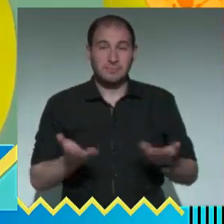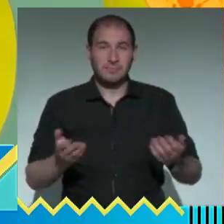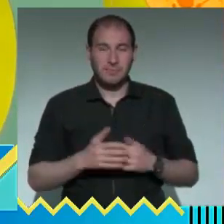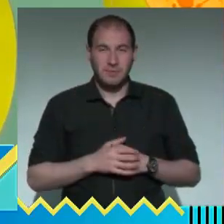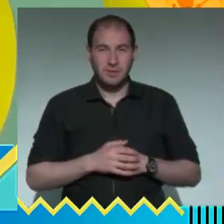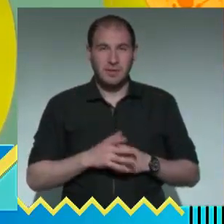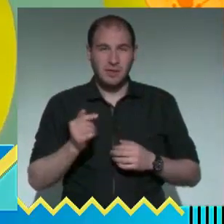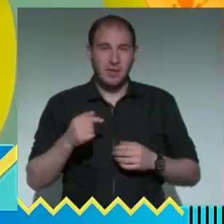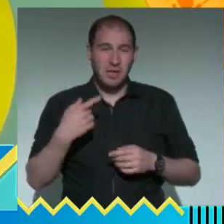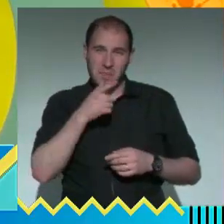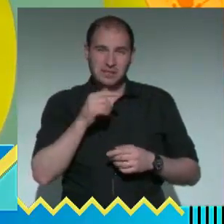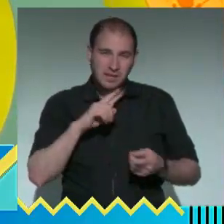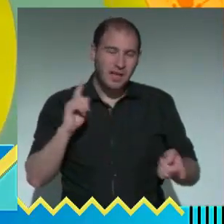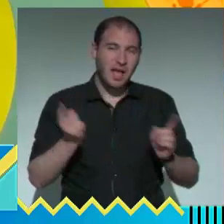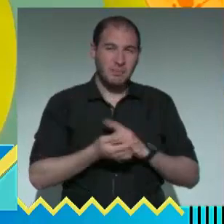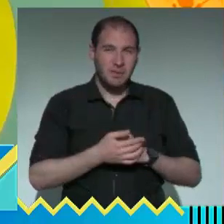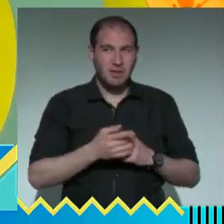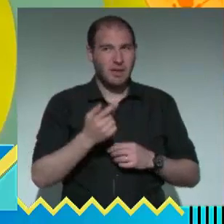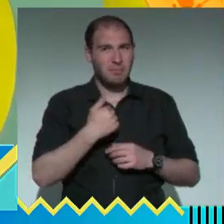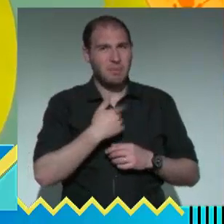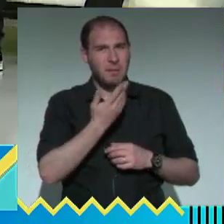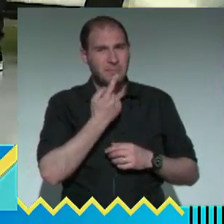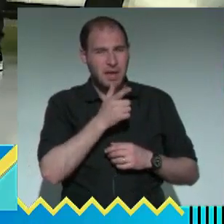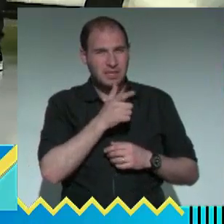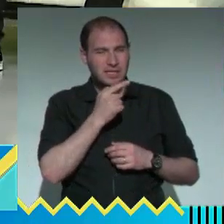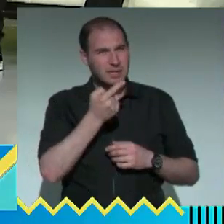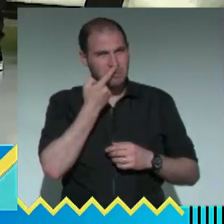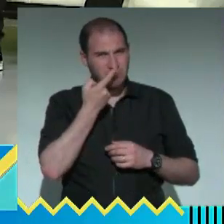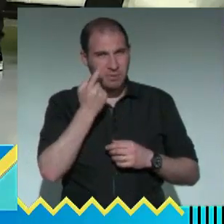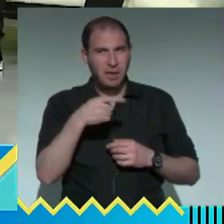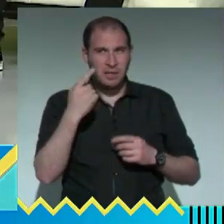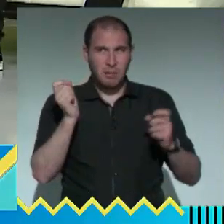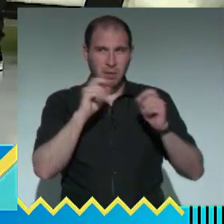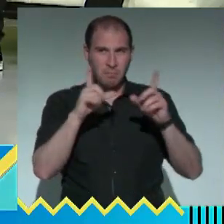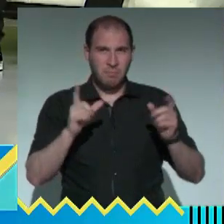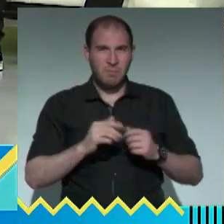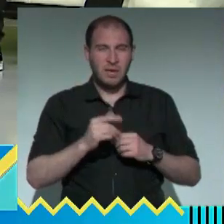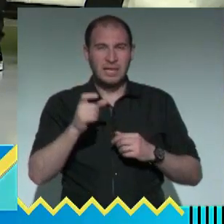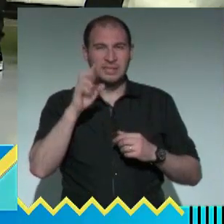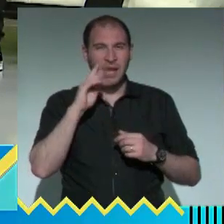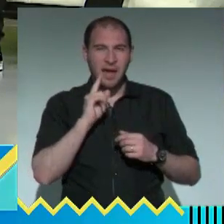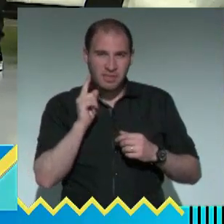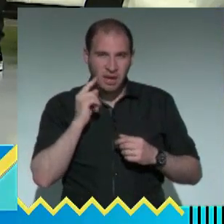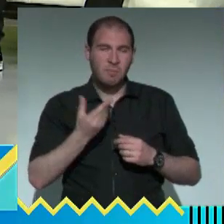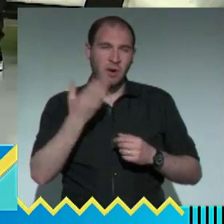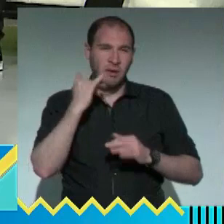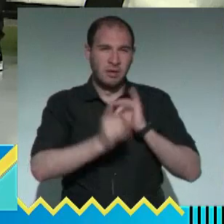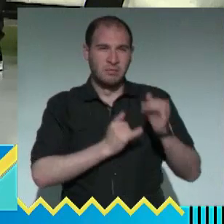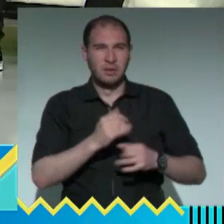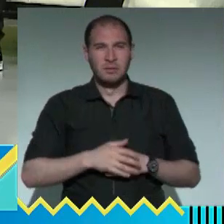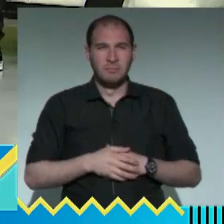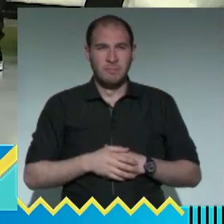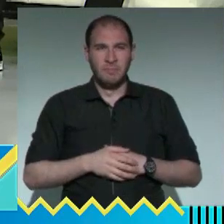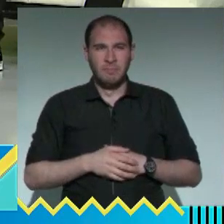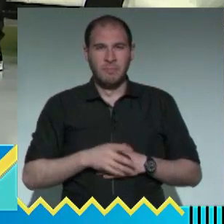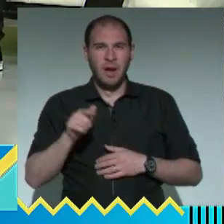y le daba una vuelta, me parece. A mí lo que me parece como interesante, que siempre me llamó la atención de Cerati, que lo dijo en varias entrevistas, es